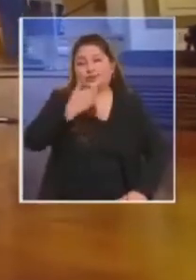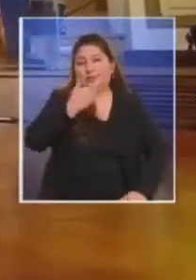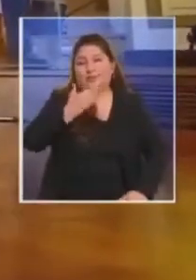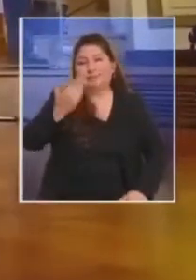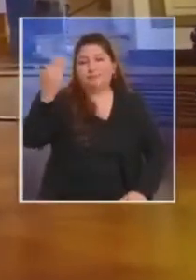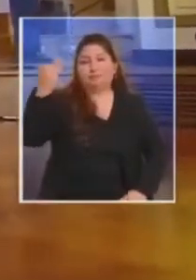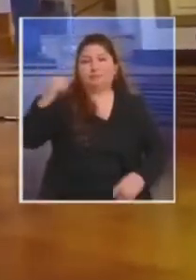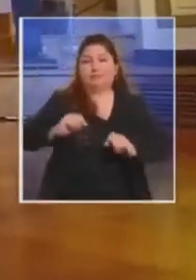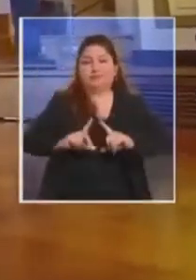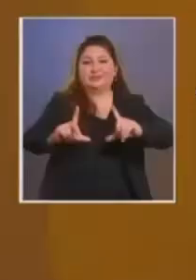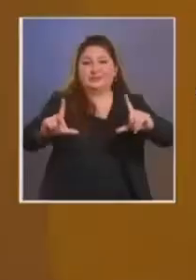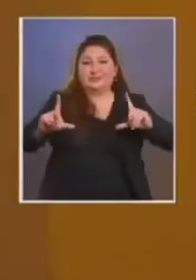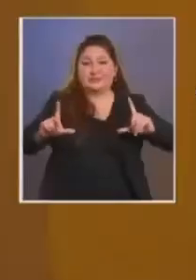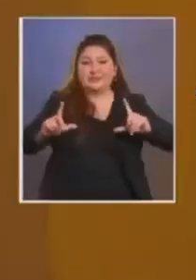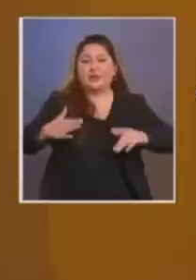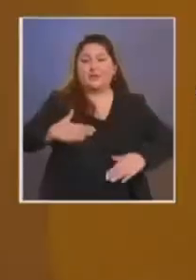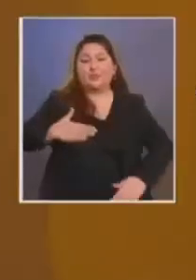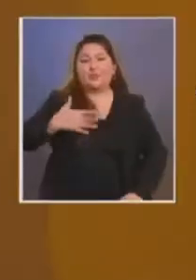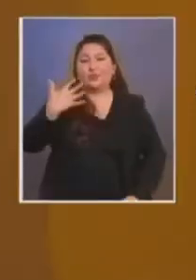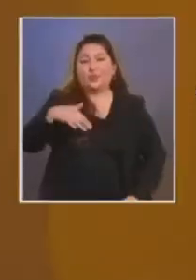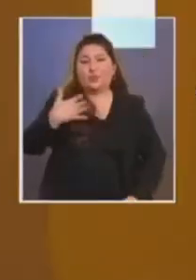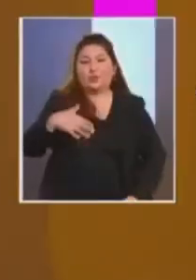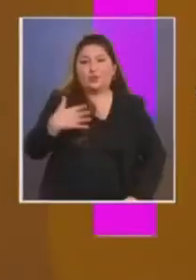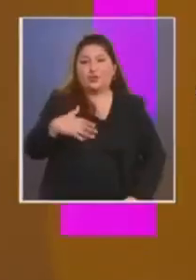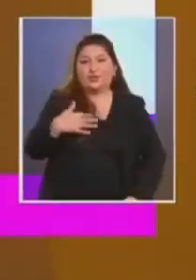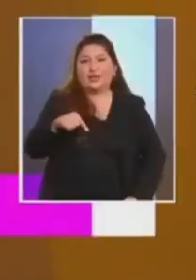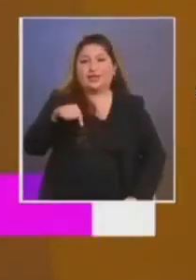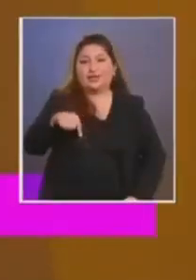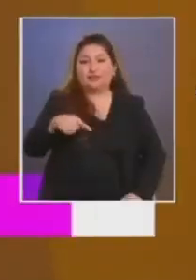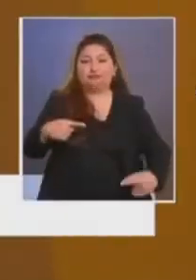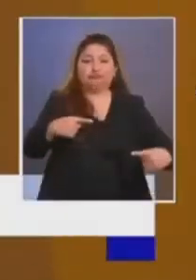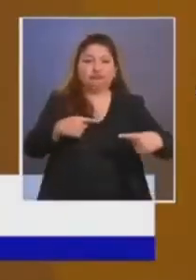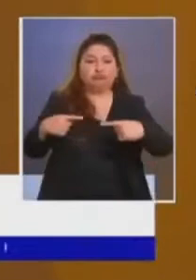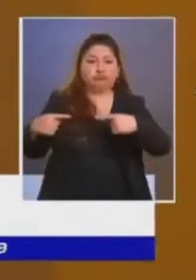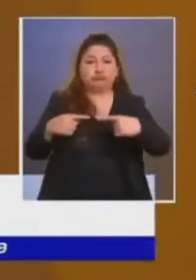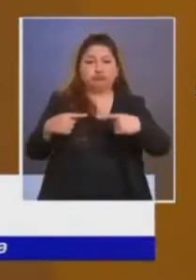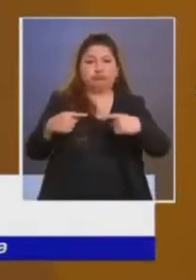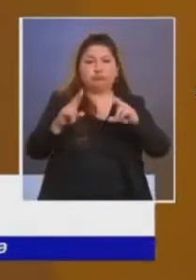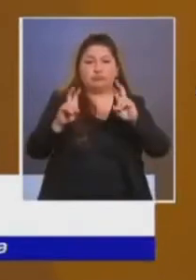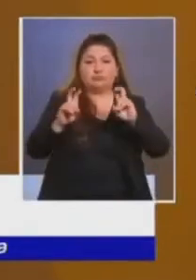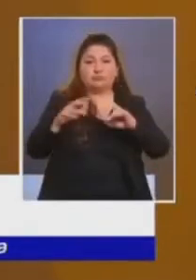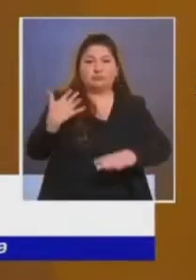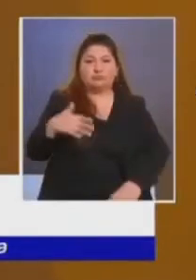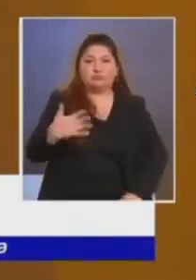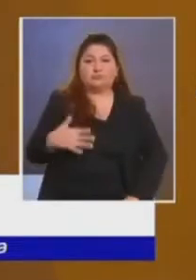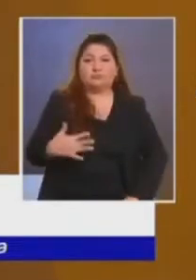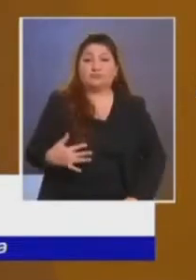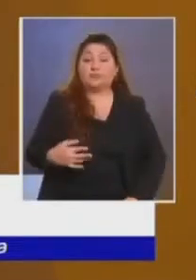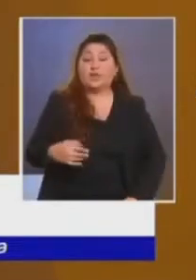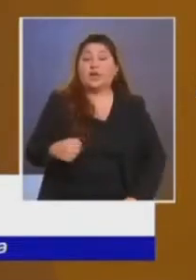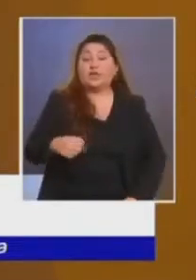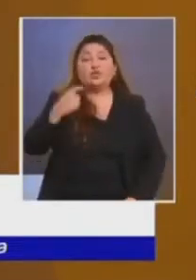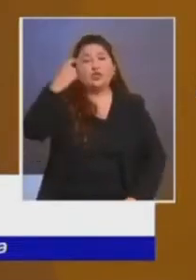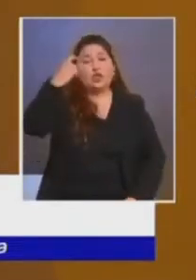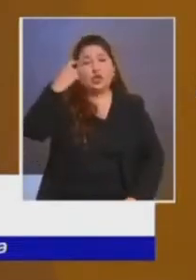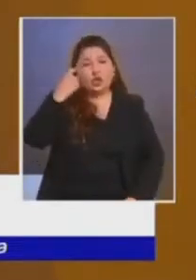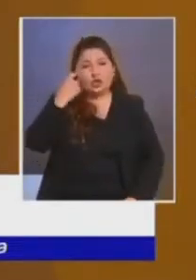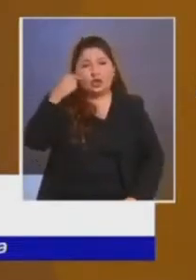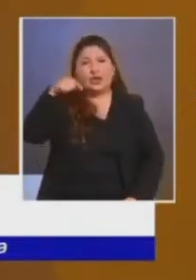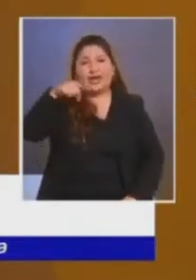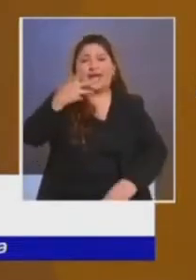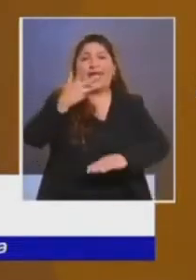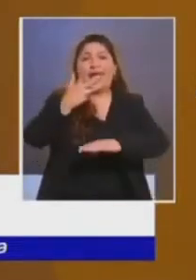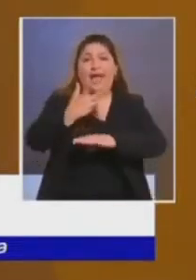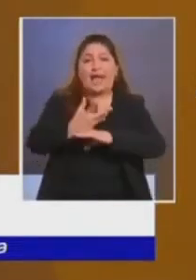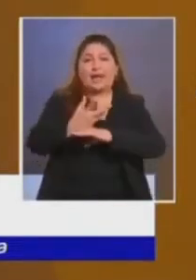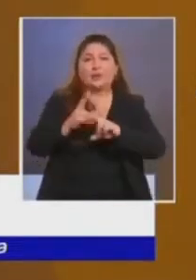poder estar acá discutiendo temas con altura de mira. Dicho esto, yo creo que hay un conflicto respecto de lo que se ha entendido como libertad de